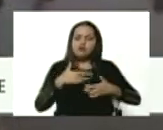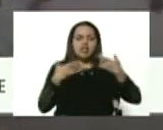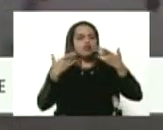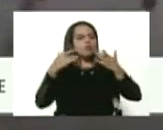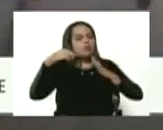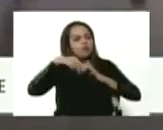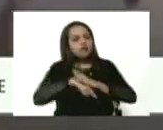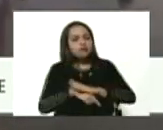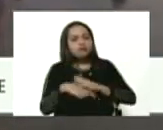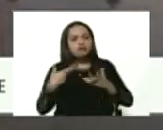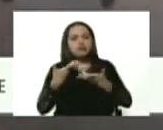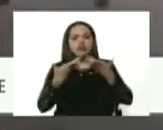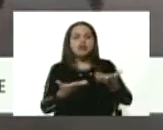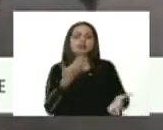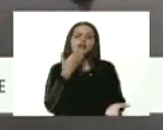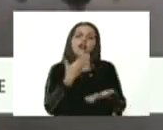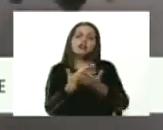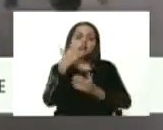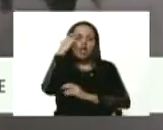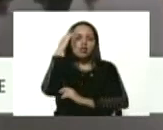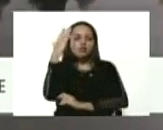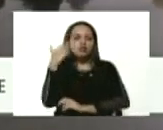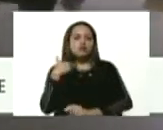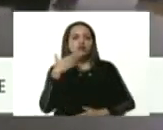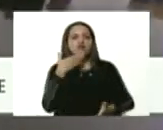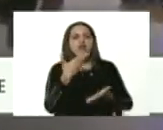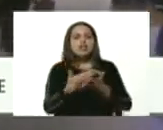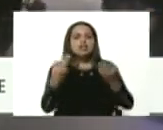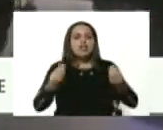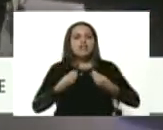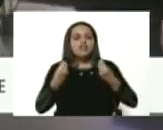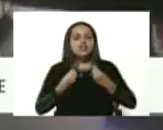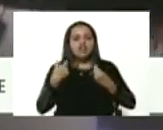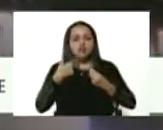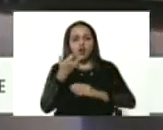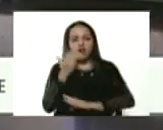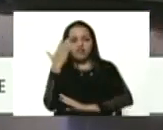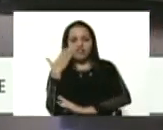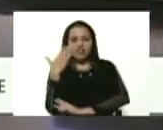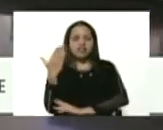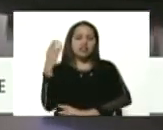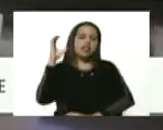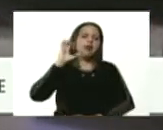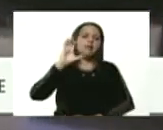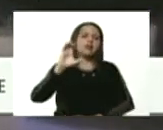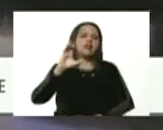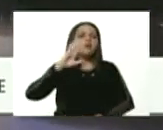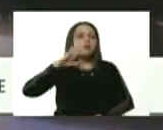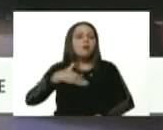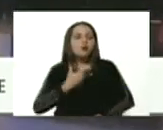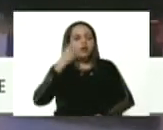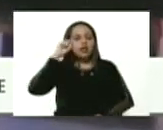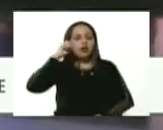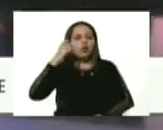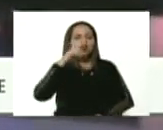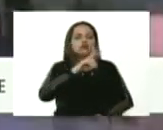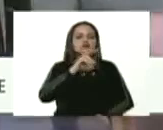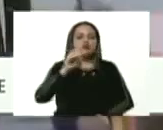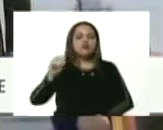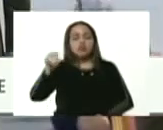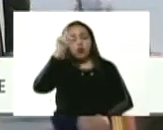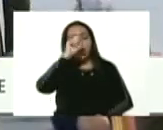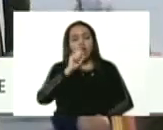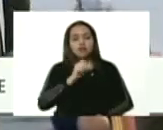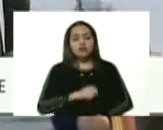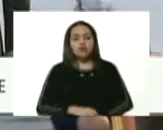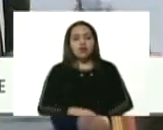profundamente y le doy gracias a Dios y le doy gracias a la vida de estar al frente de la patria para conmemorar estos 200 años